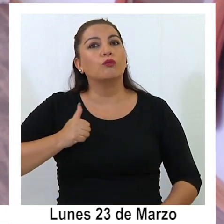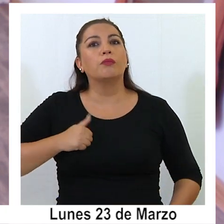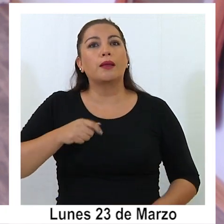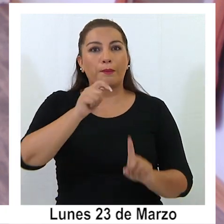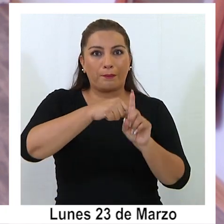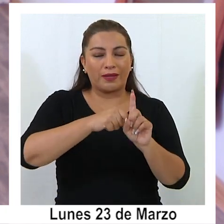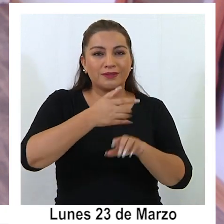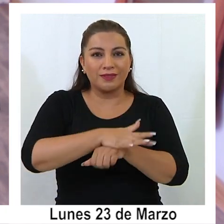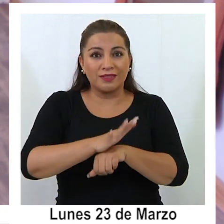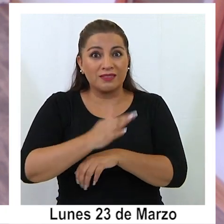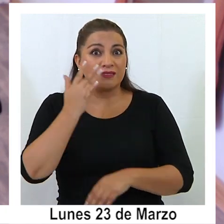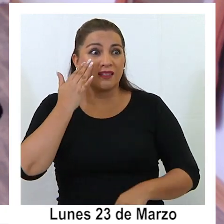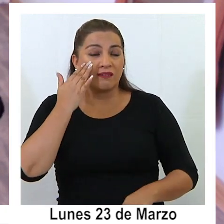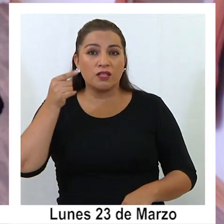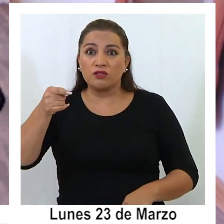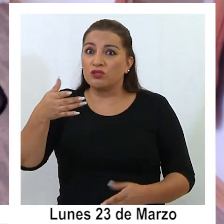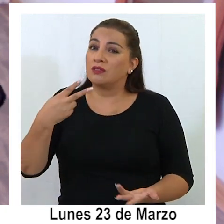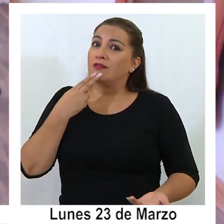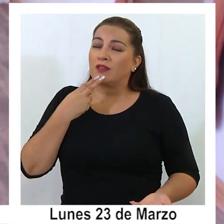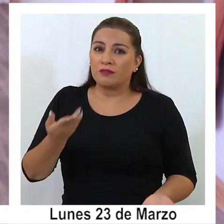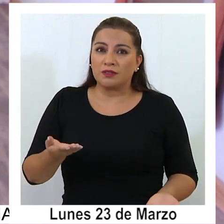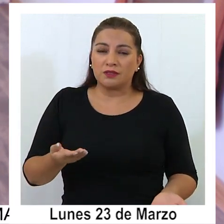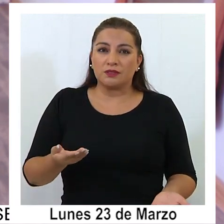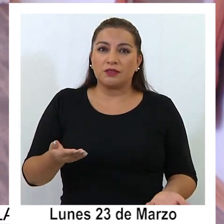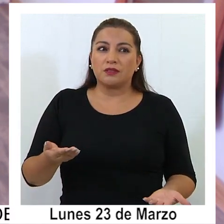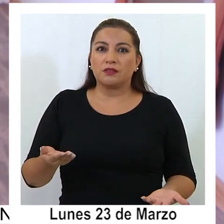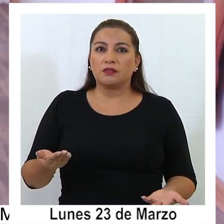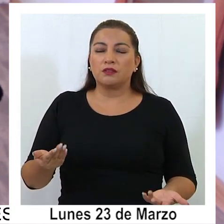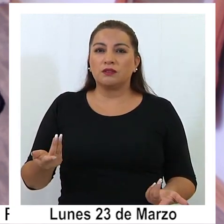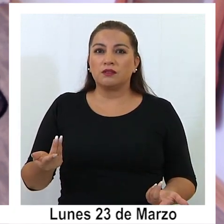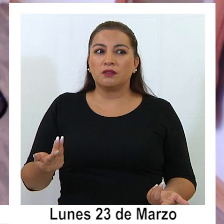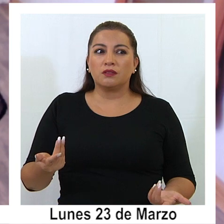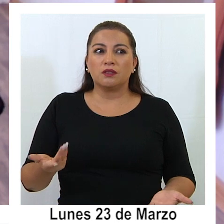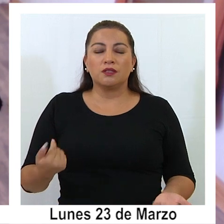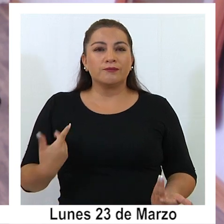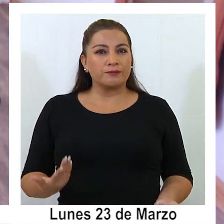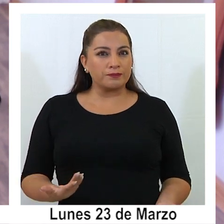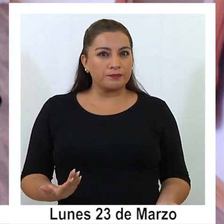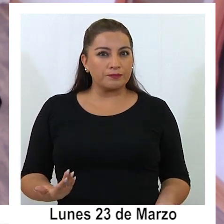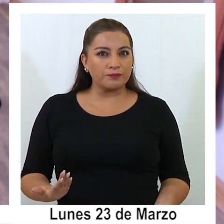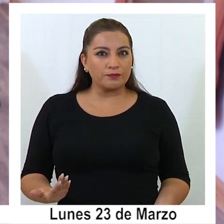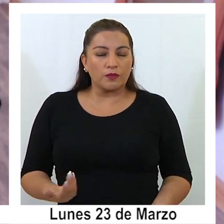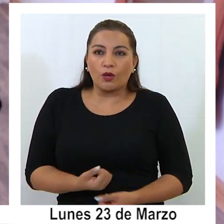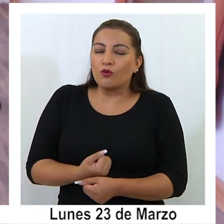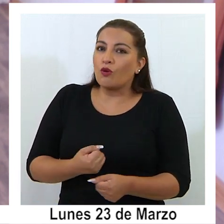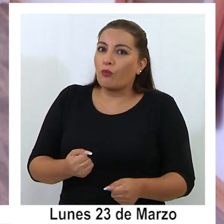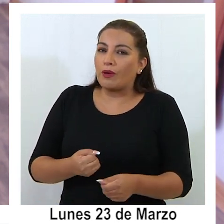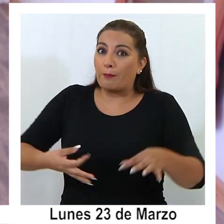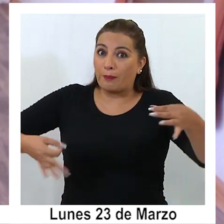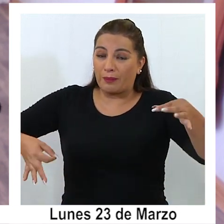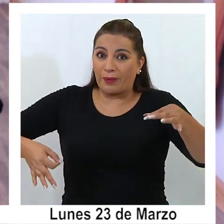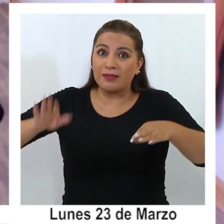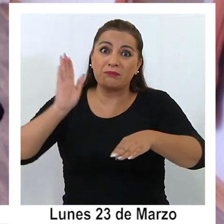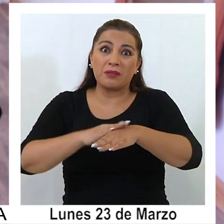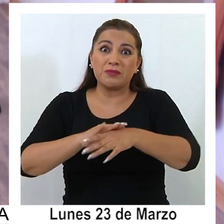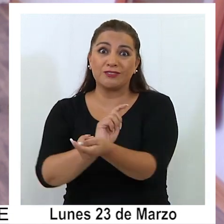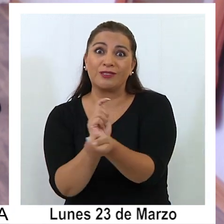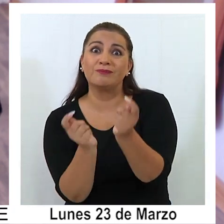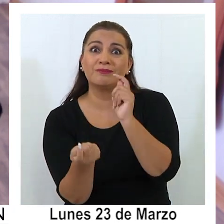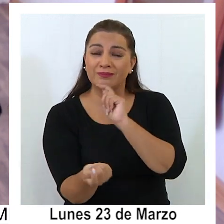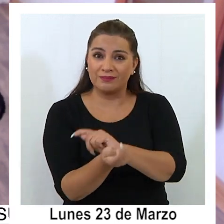abril. Y las circunstancias en las que nos encontrábamos, me temí las circunstancias de que no pudiera renovar mi